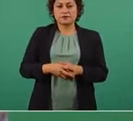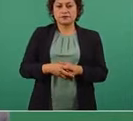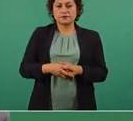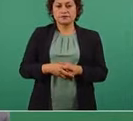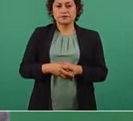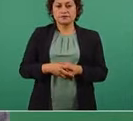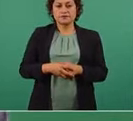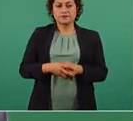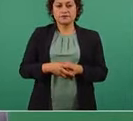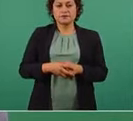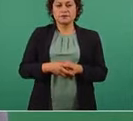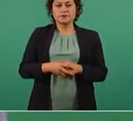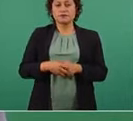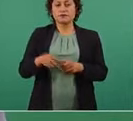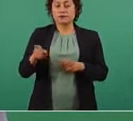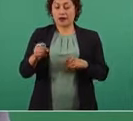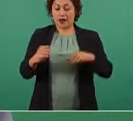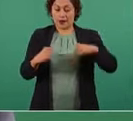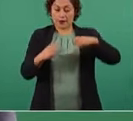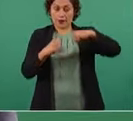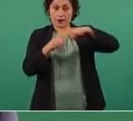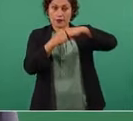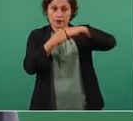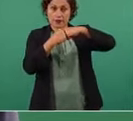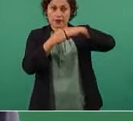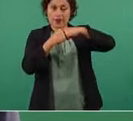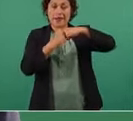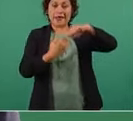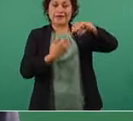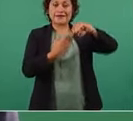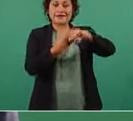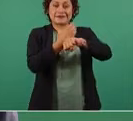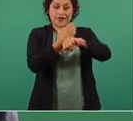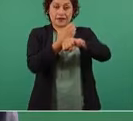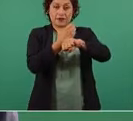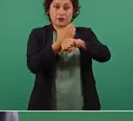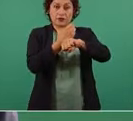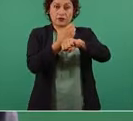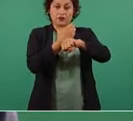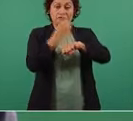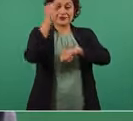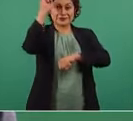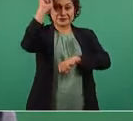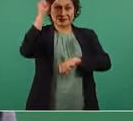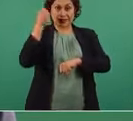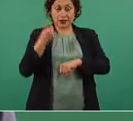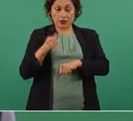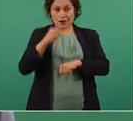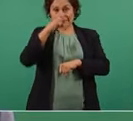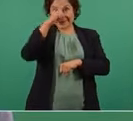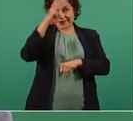está en los límites de Sinaloa con Nayarit. Pero pagaron